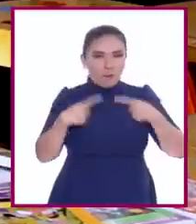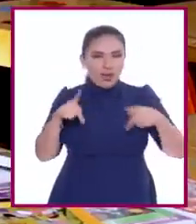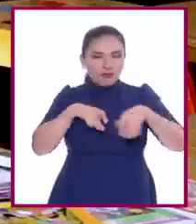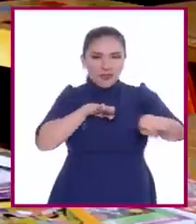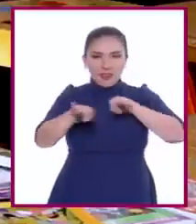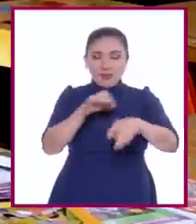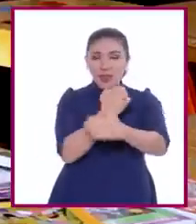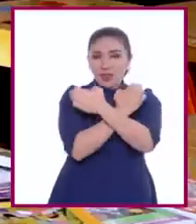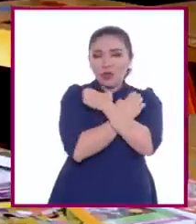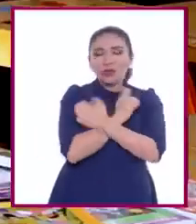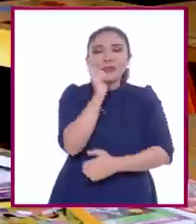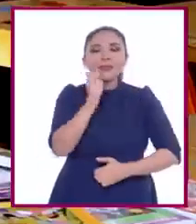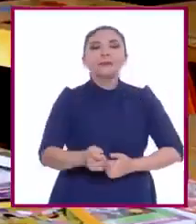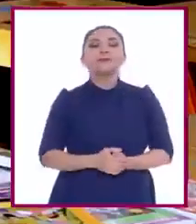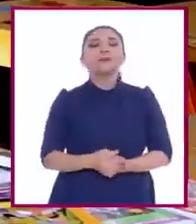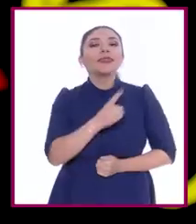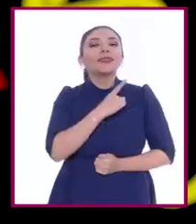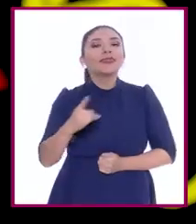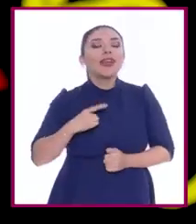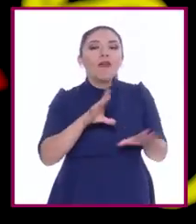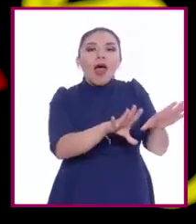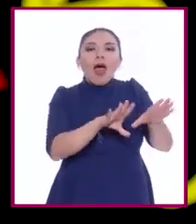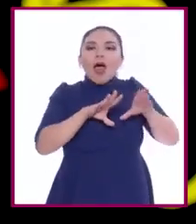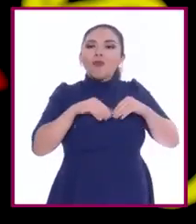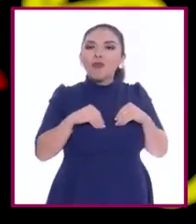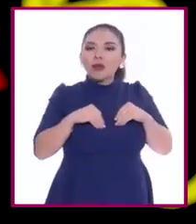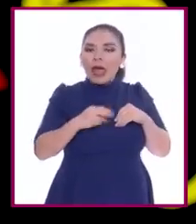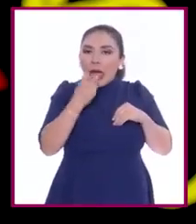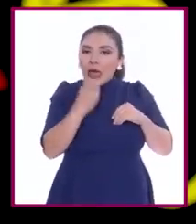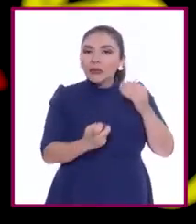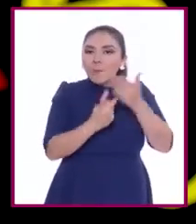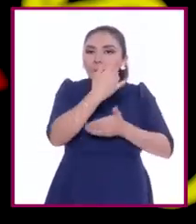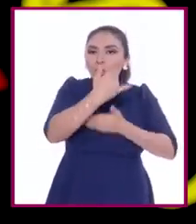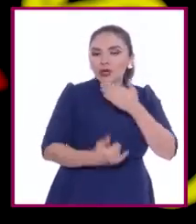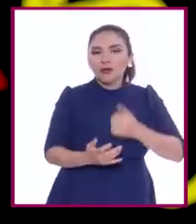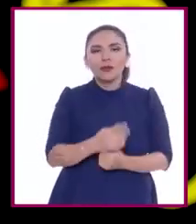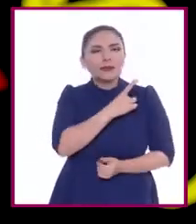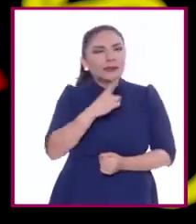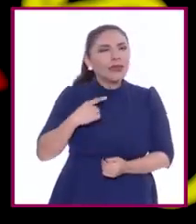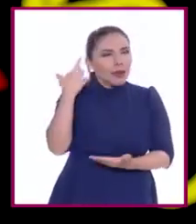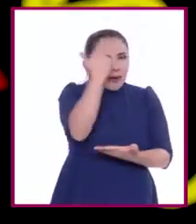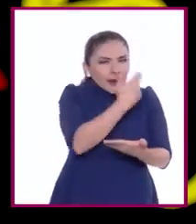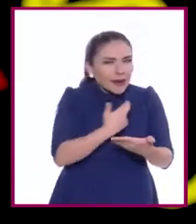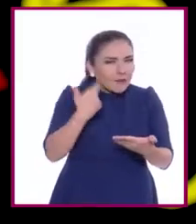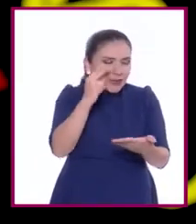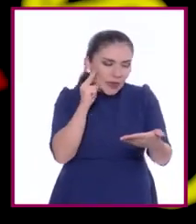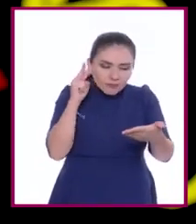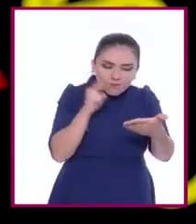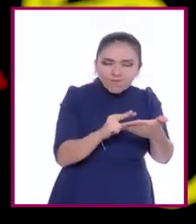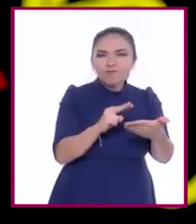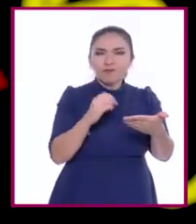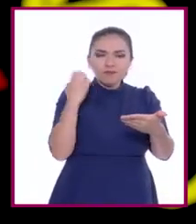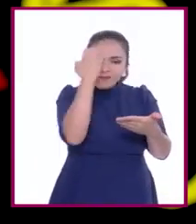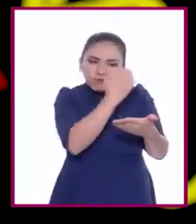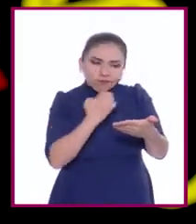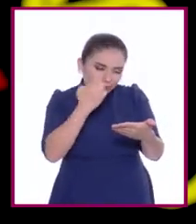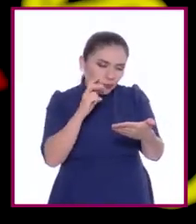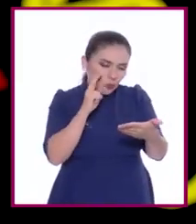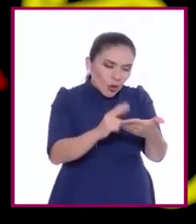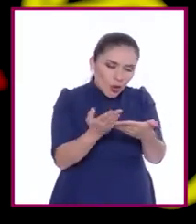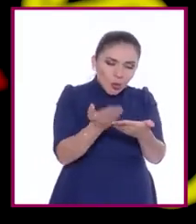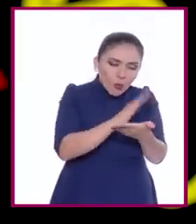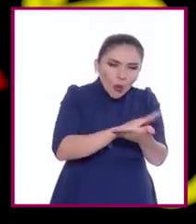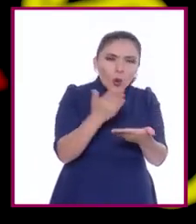a todas las figuras educativas es que se apropien de los proyectos, que los revisen, los analicen,